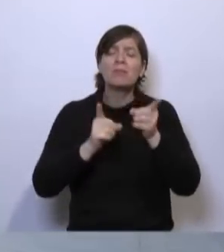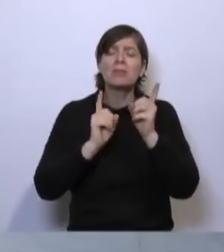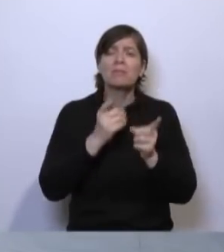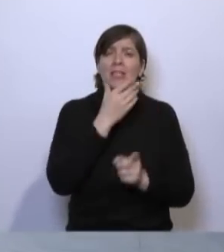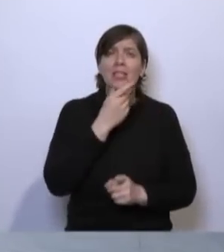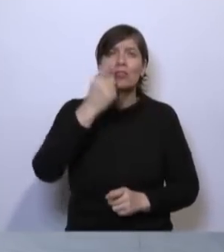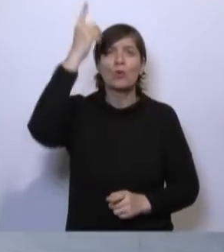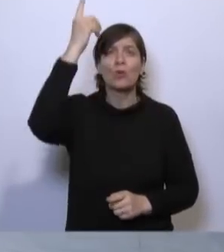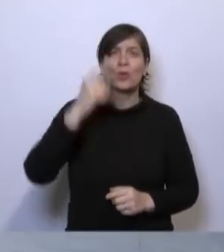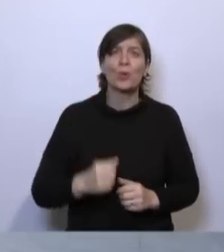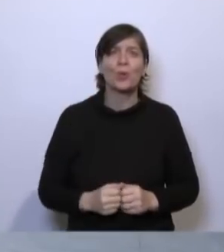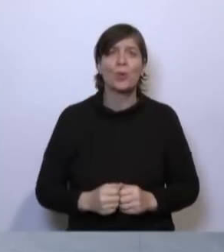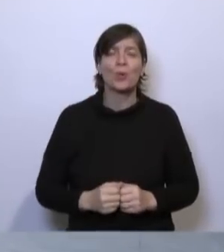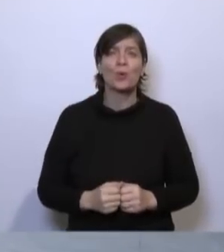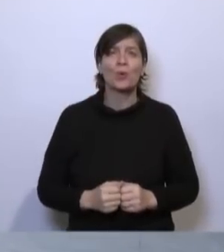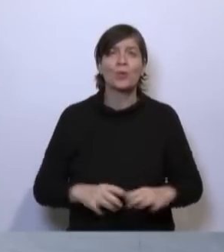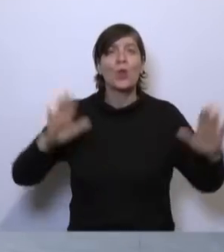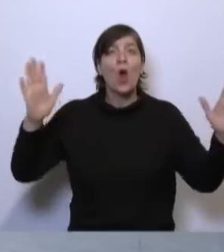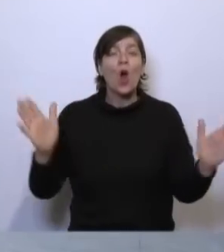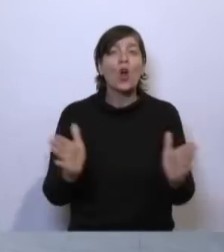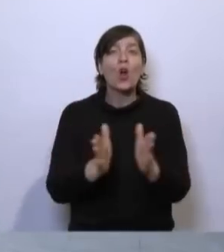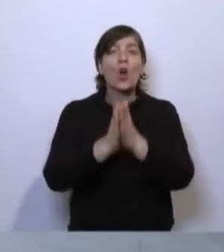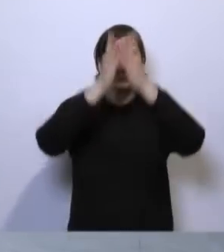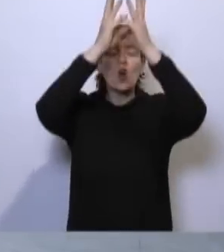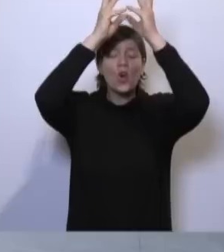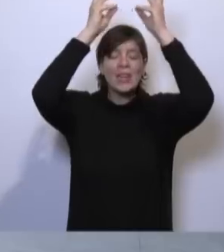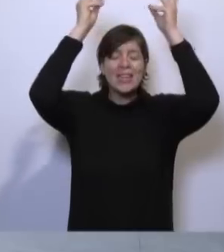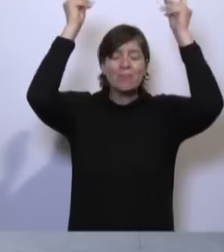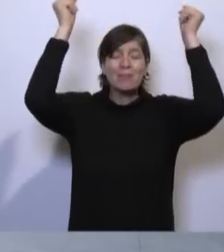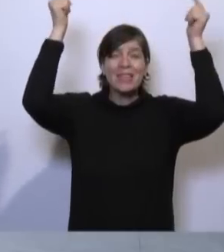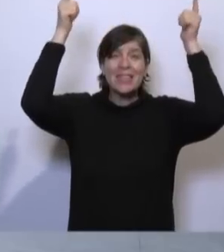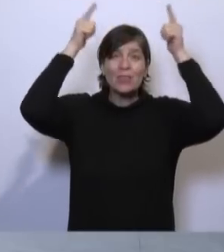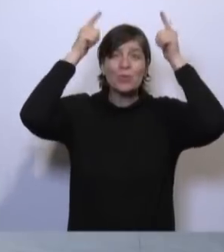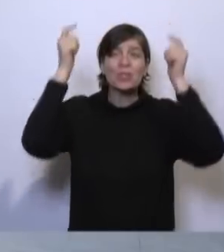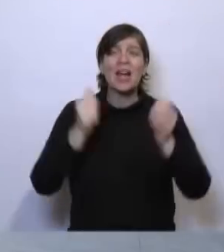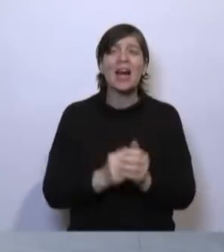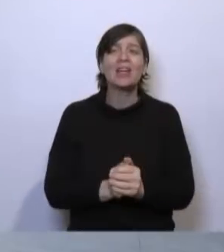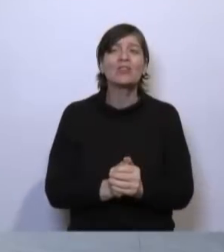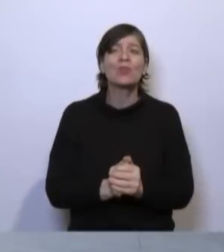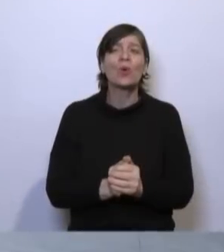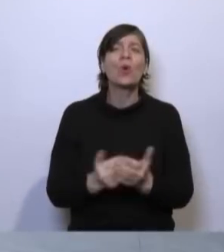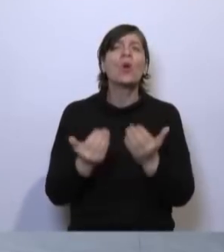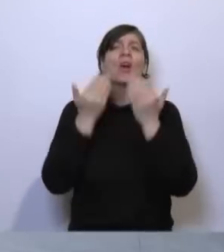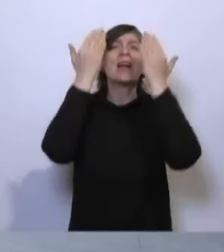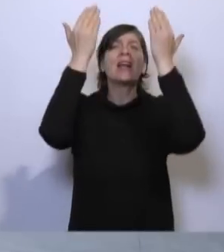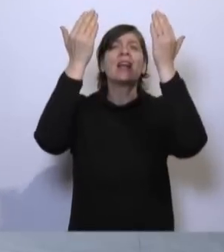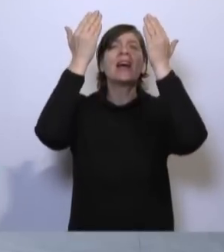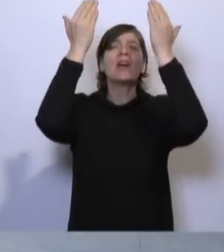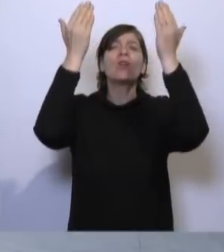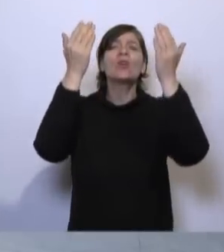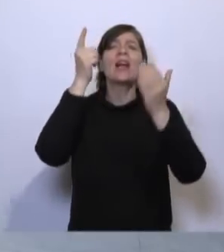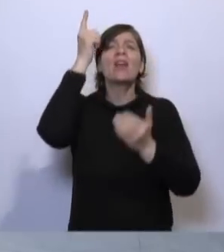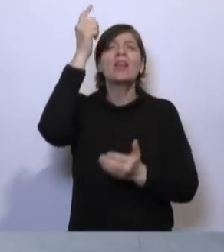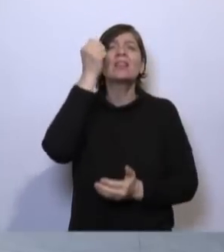el mismito Dios. Con el Espíritu Santo, en